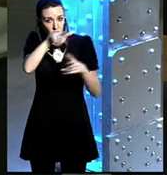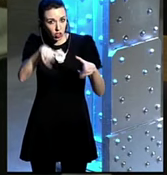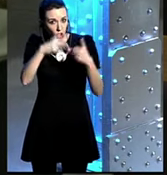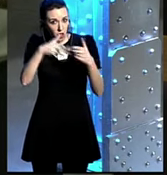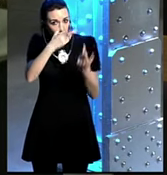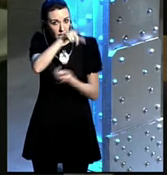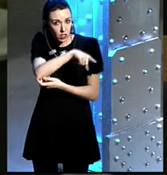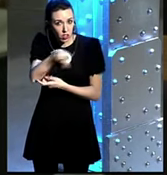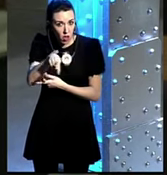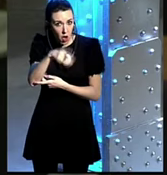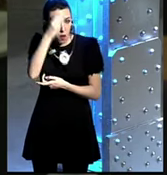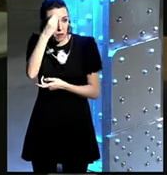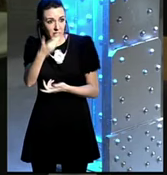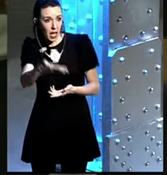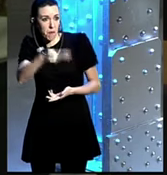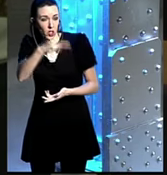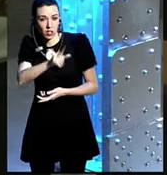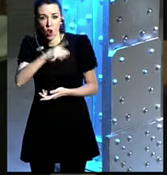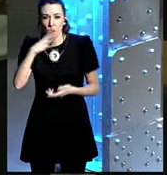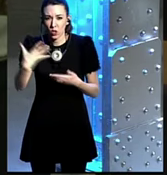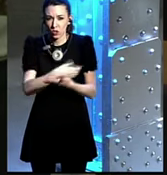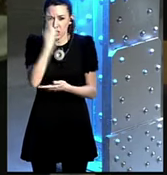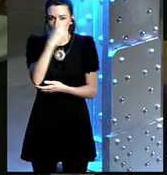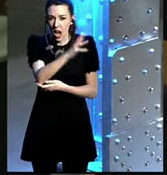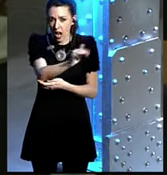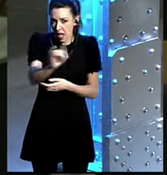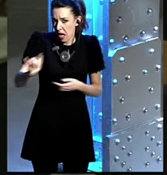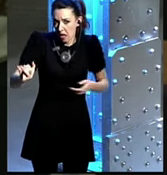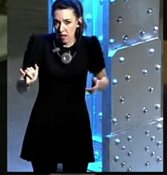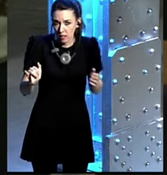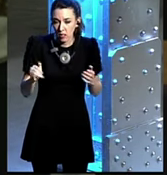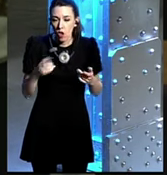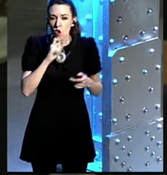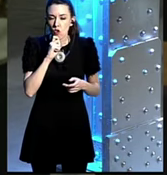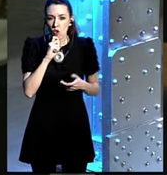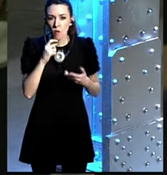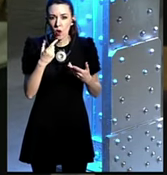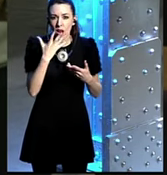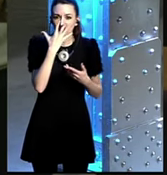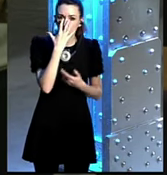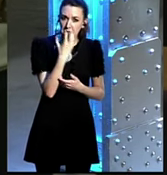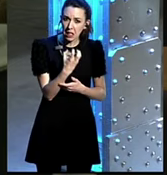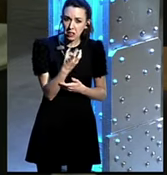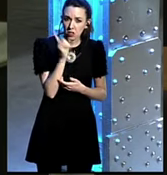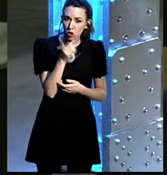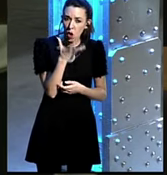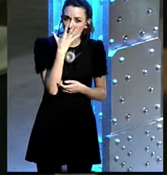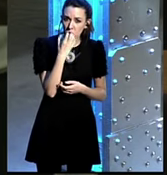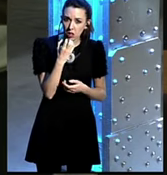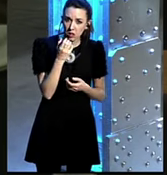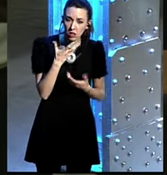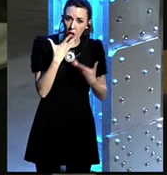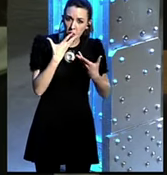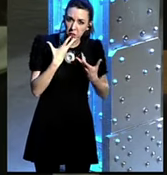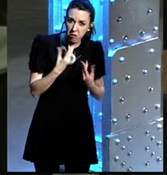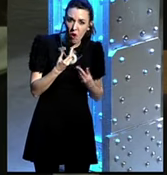tanto? Porque todos sabemos que existe, y ¿cómo distinguimos el estar triste, simplemente triste o decaído, o